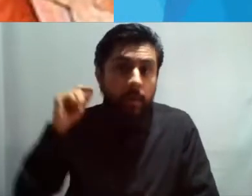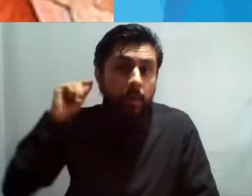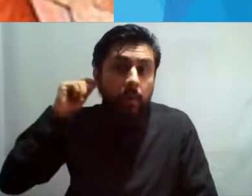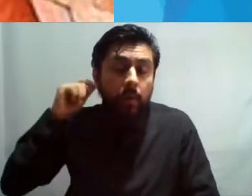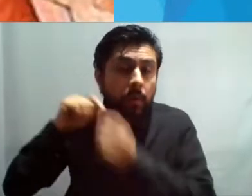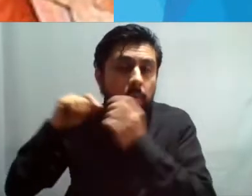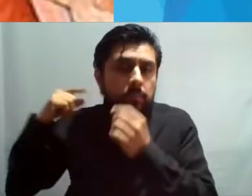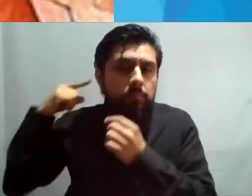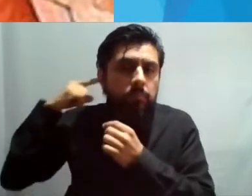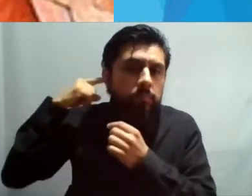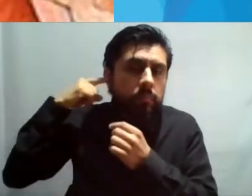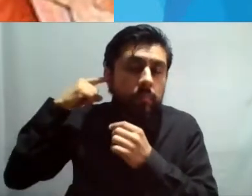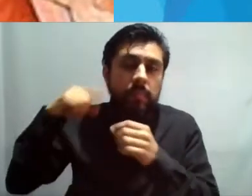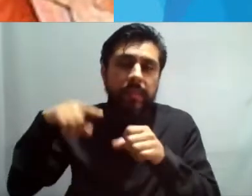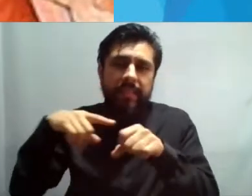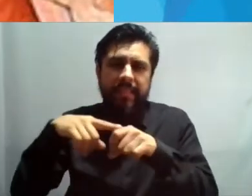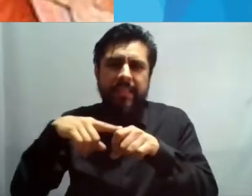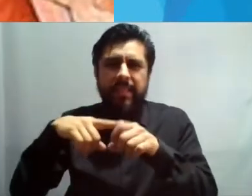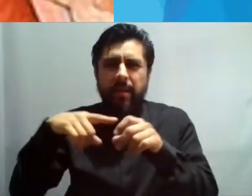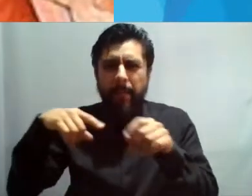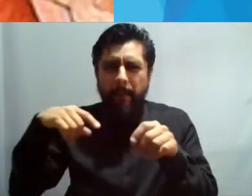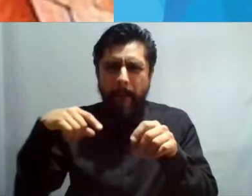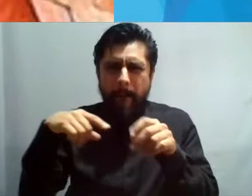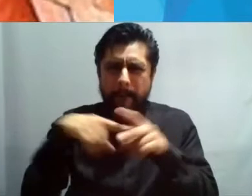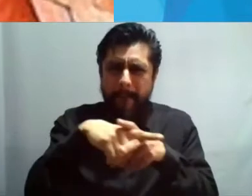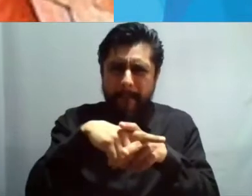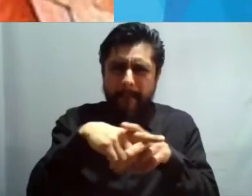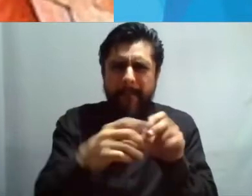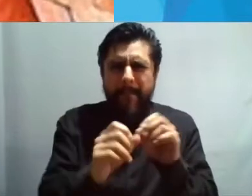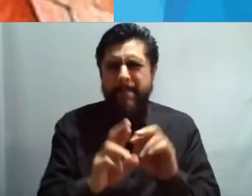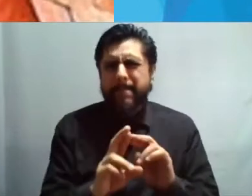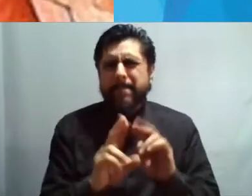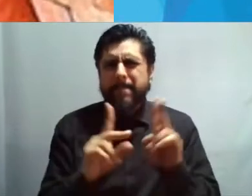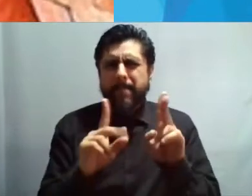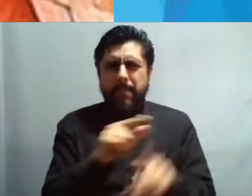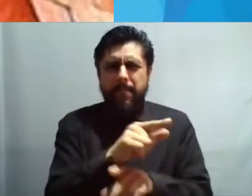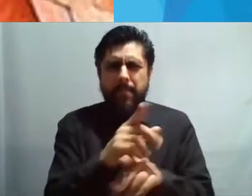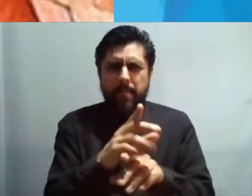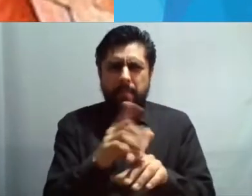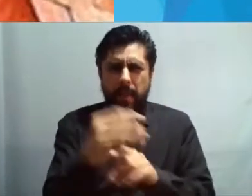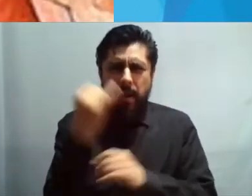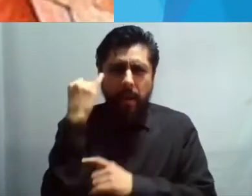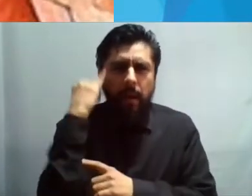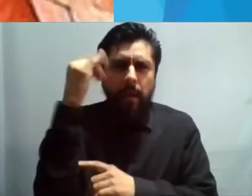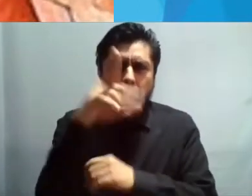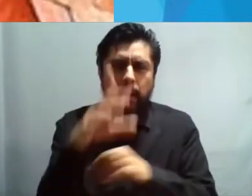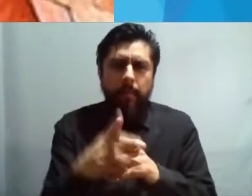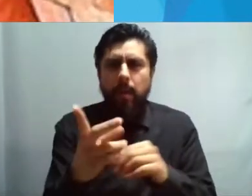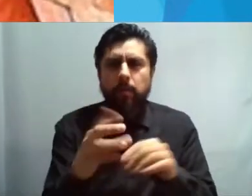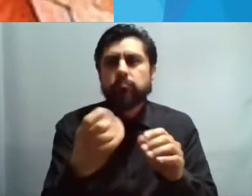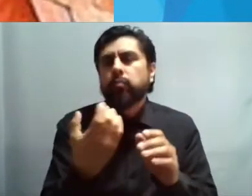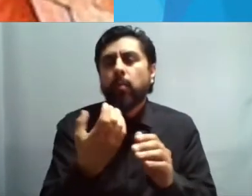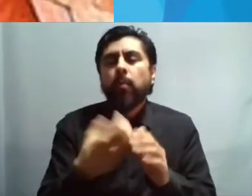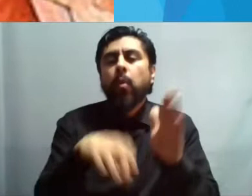conducto, atravesó el tímpano, que será como, imaginemos, dos cuartos que están uno seguido del otro. Bueno, pues el